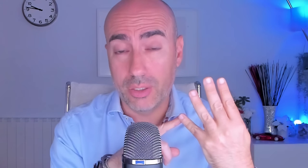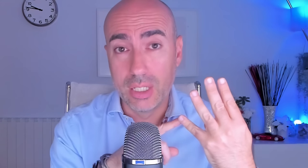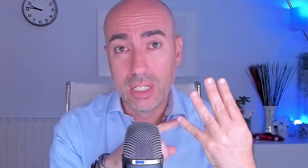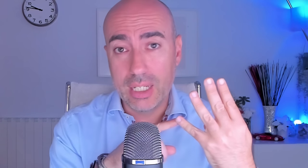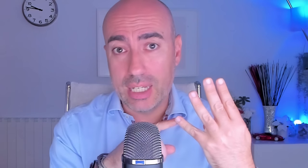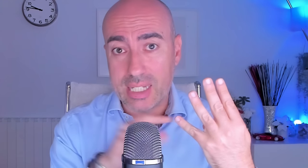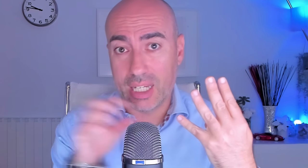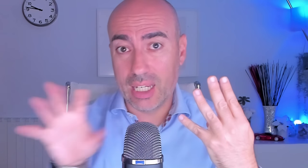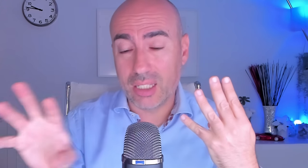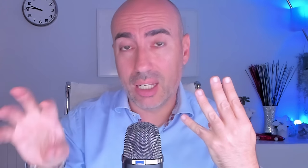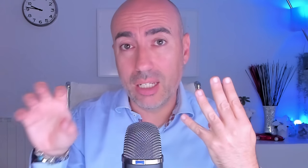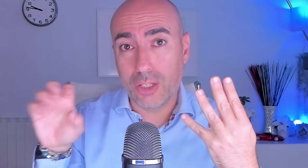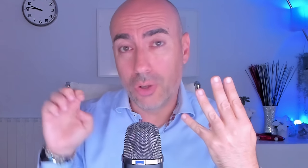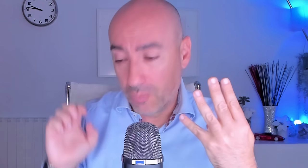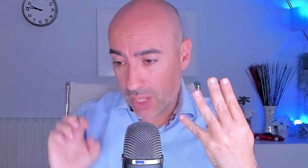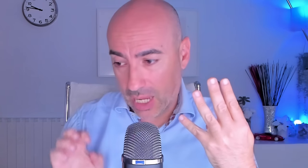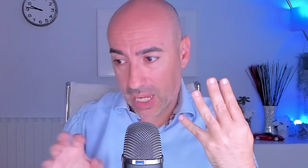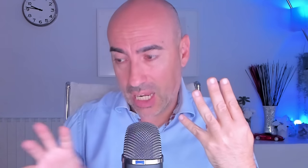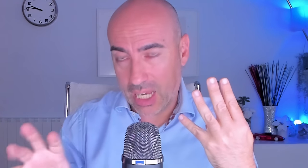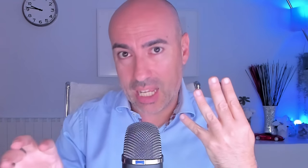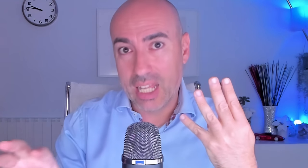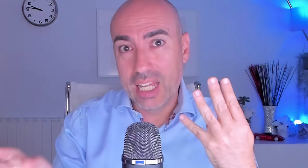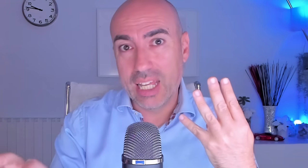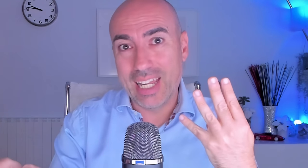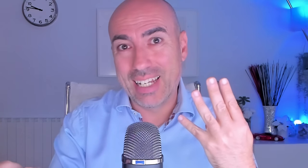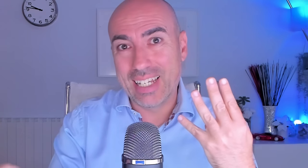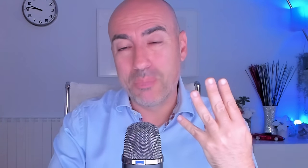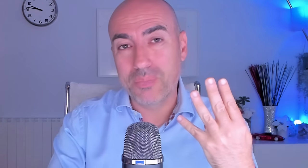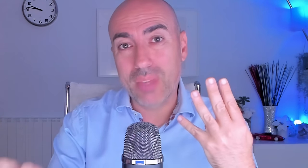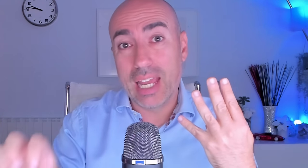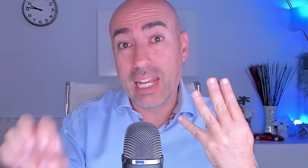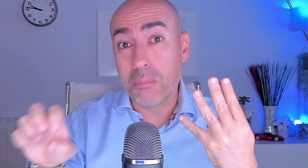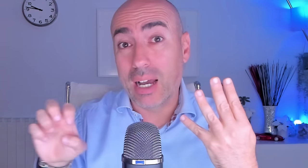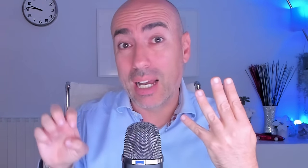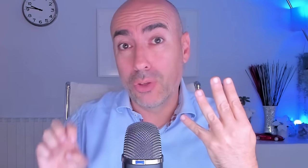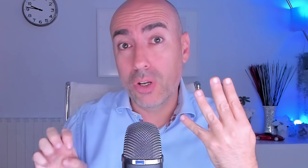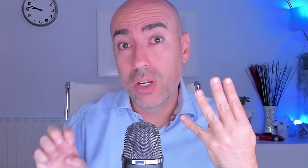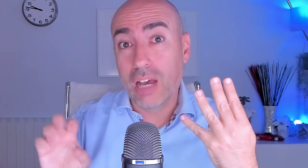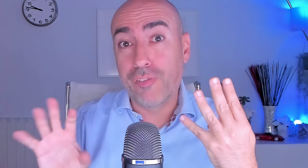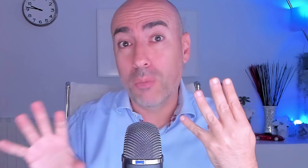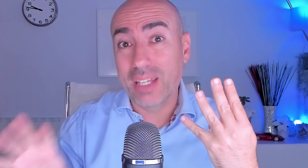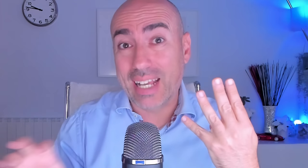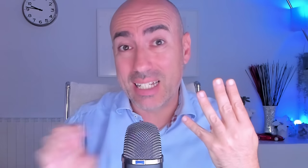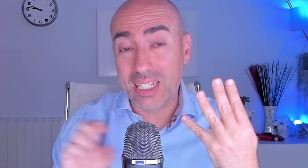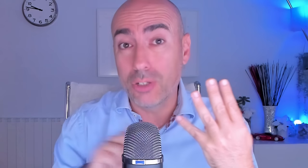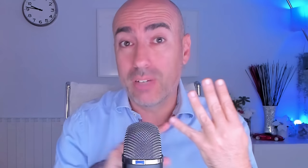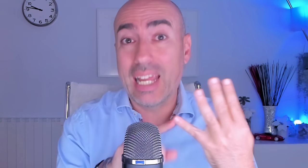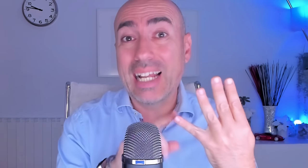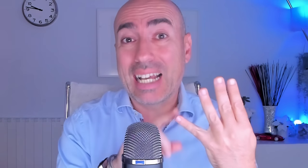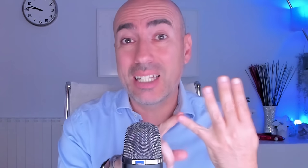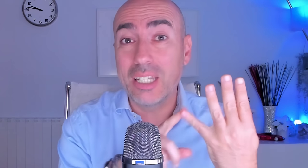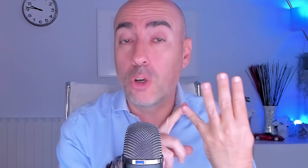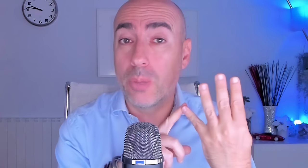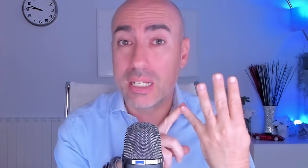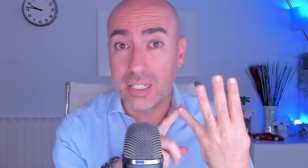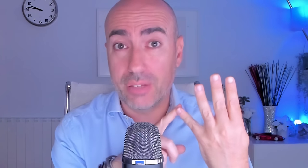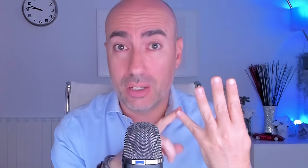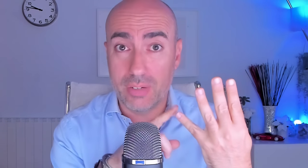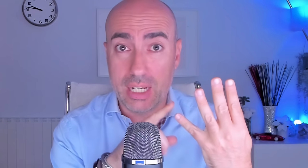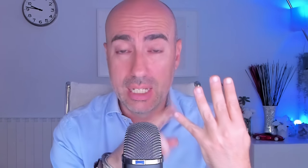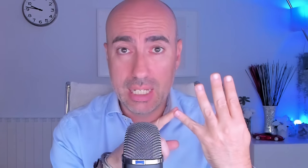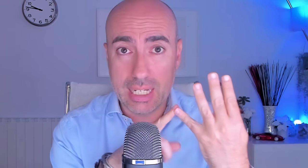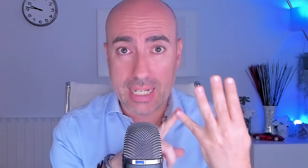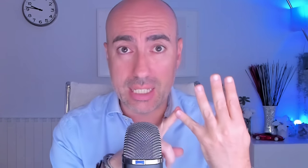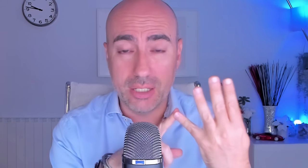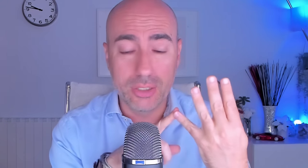devaluación este te quito el el el embajador a forma de castigo vale el castigo Por así